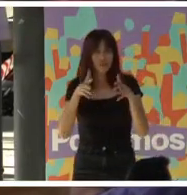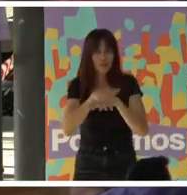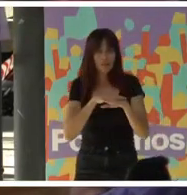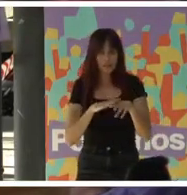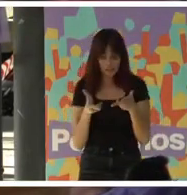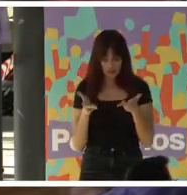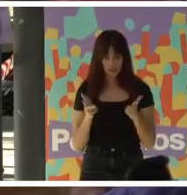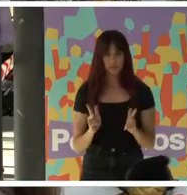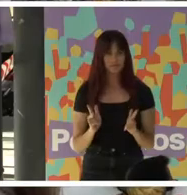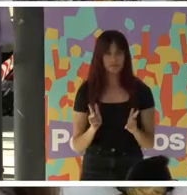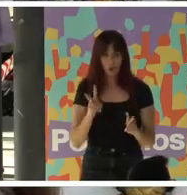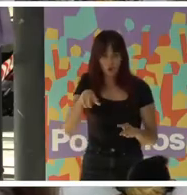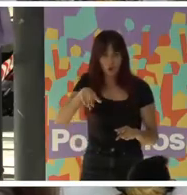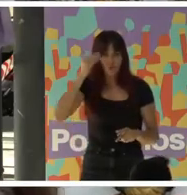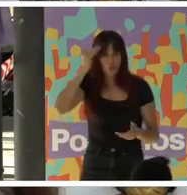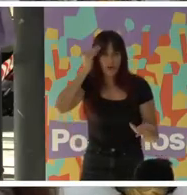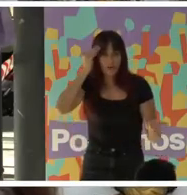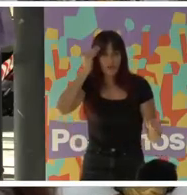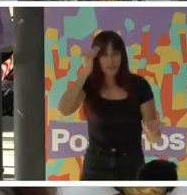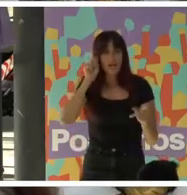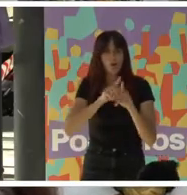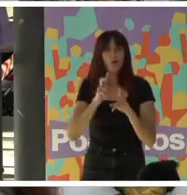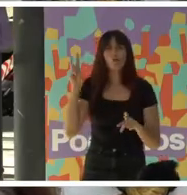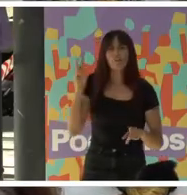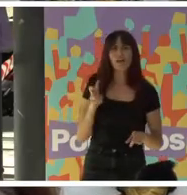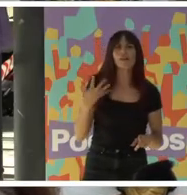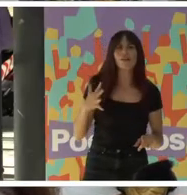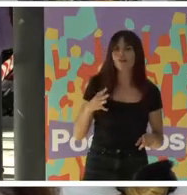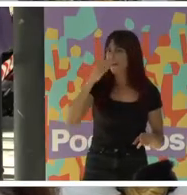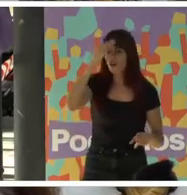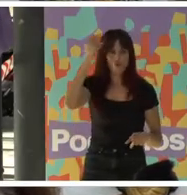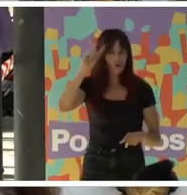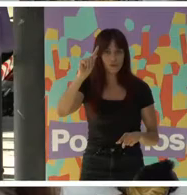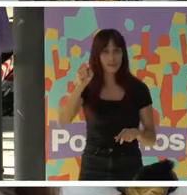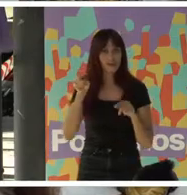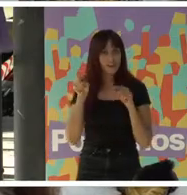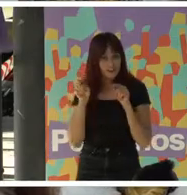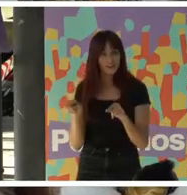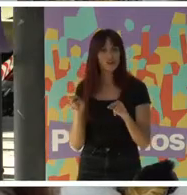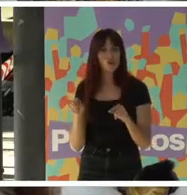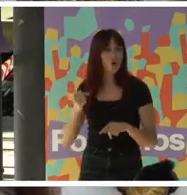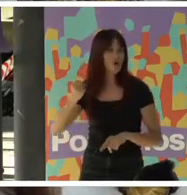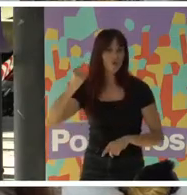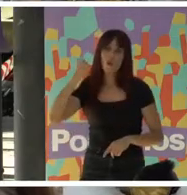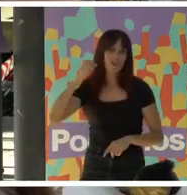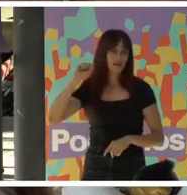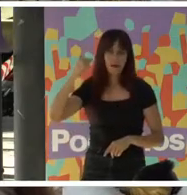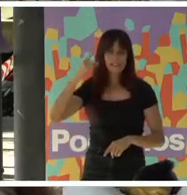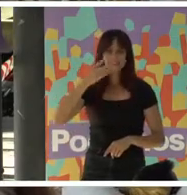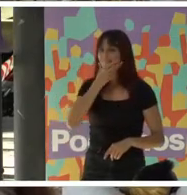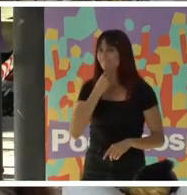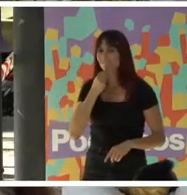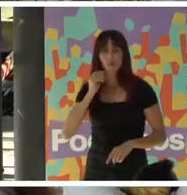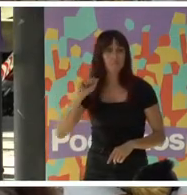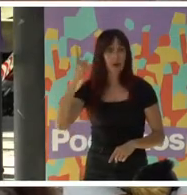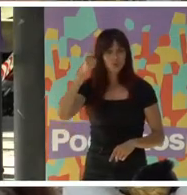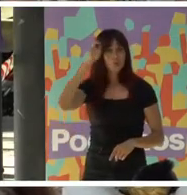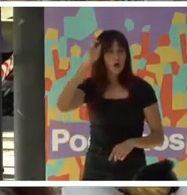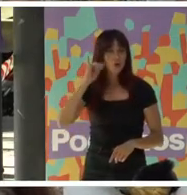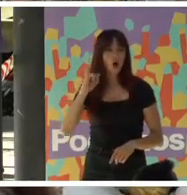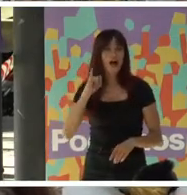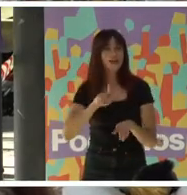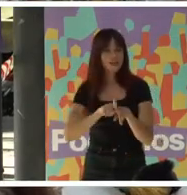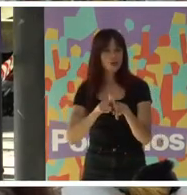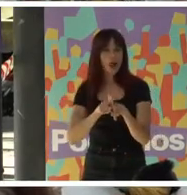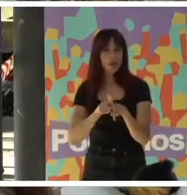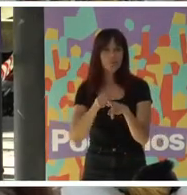ministros y nunca, nunca se iba a olvidar de dónde viene. Eso es lo más poderoso, lo más hermoso que tiene un pueblo para